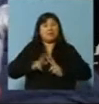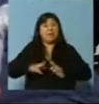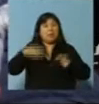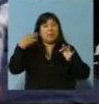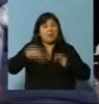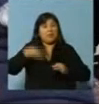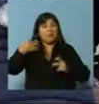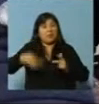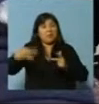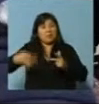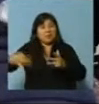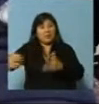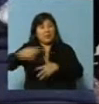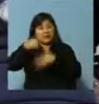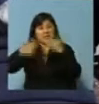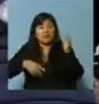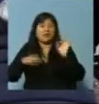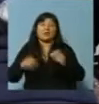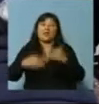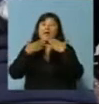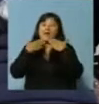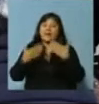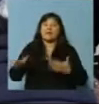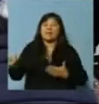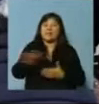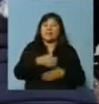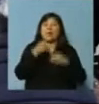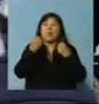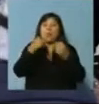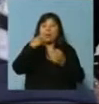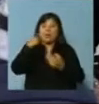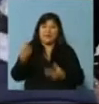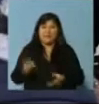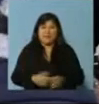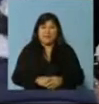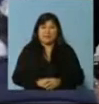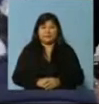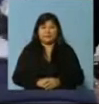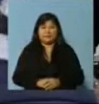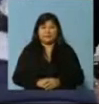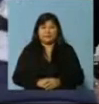todos, hermanos, y que tengan un buen día.